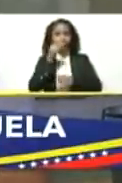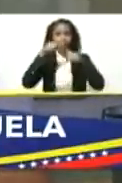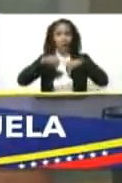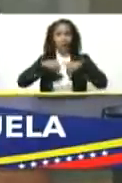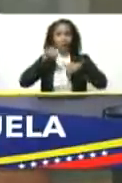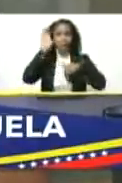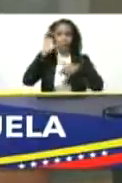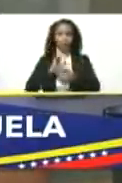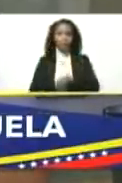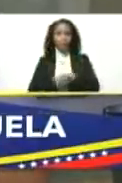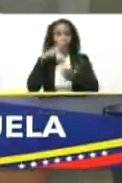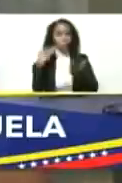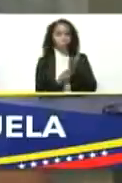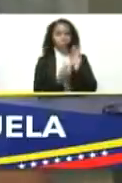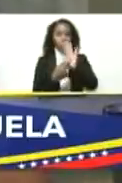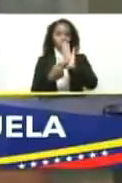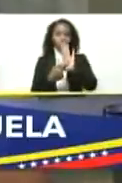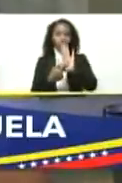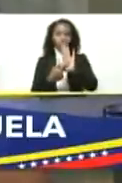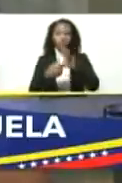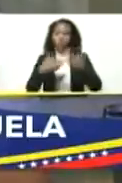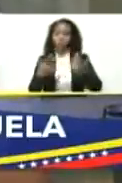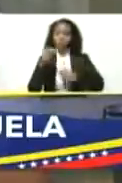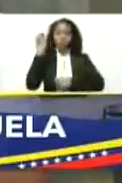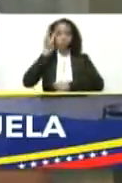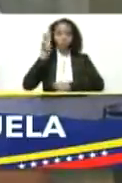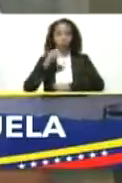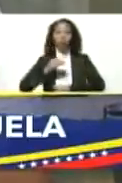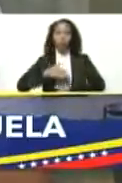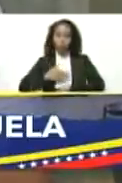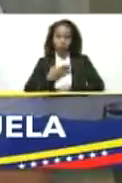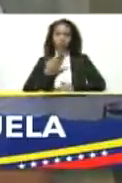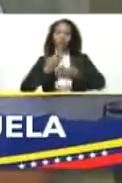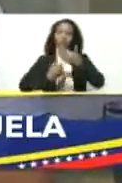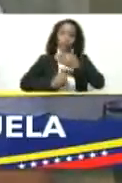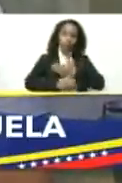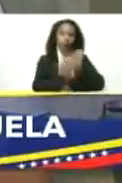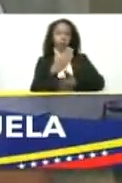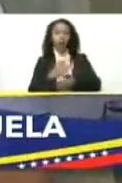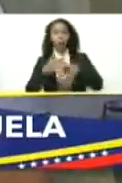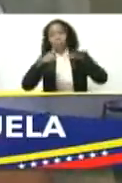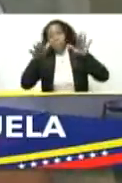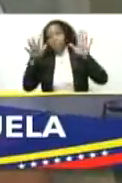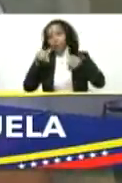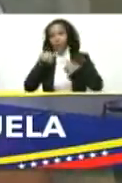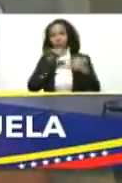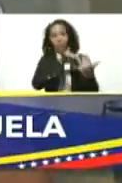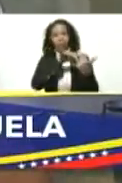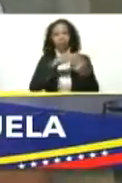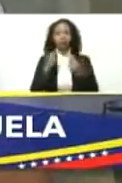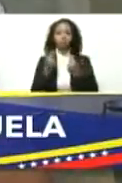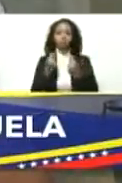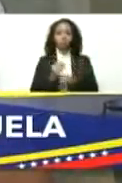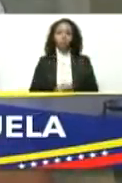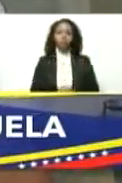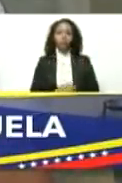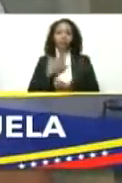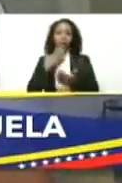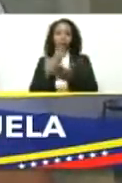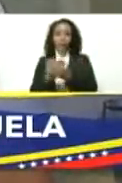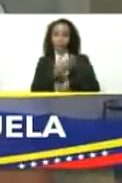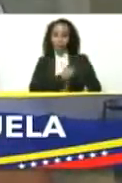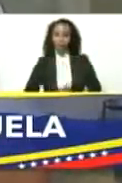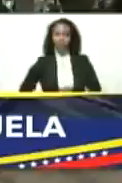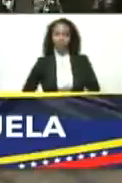país, demostrando que Venezuela puede salir adelante a pesar de esta guerra económica. Muchas gracias,